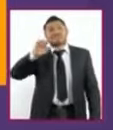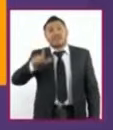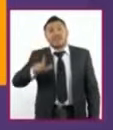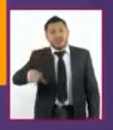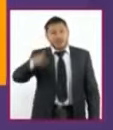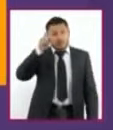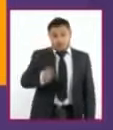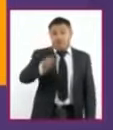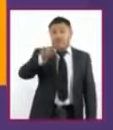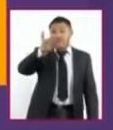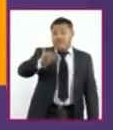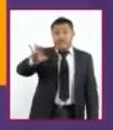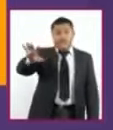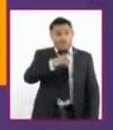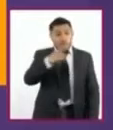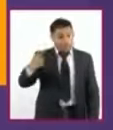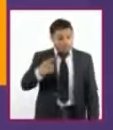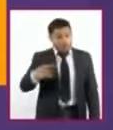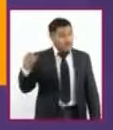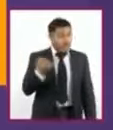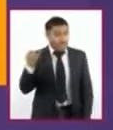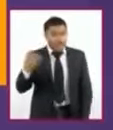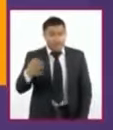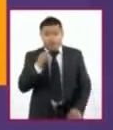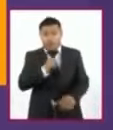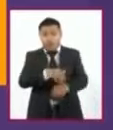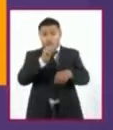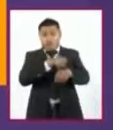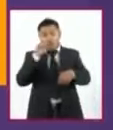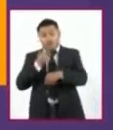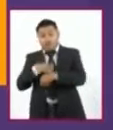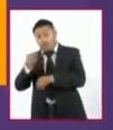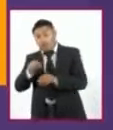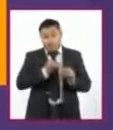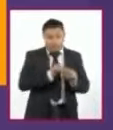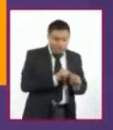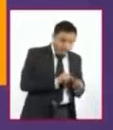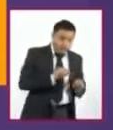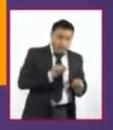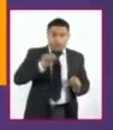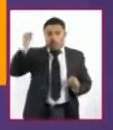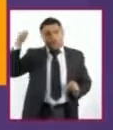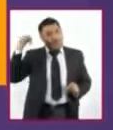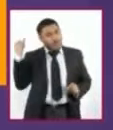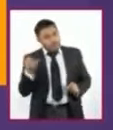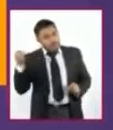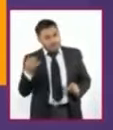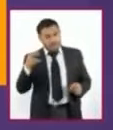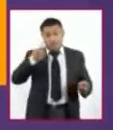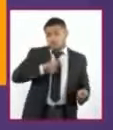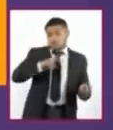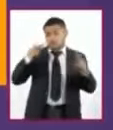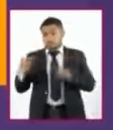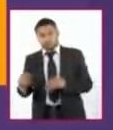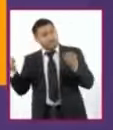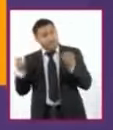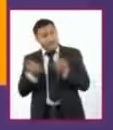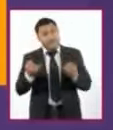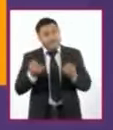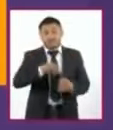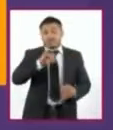la misma distancia del eje de simetría, además de que una figura es el reflejo de la otra. Inciso